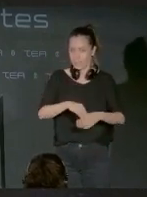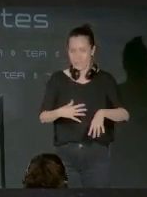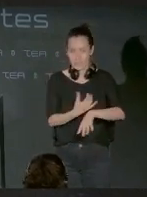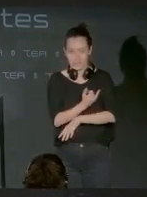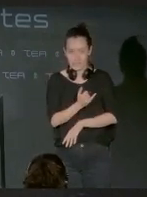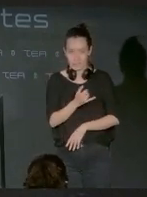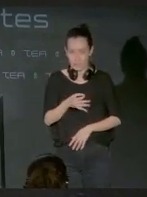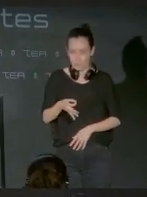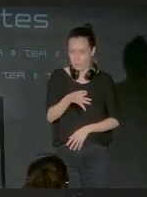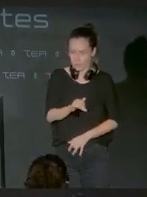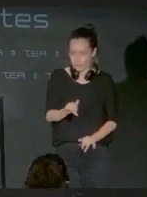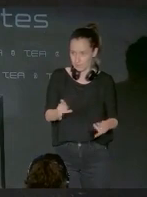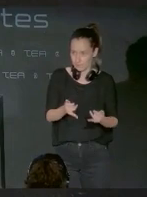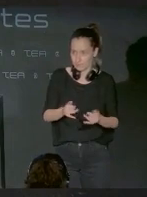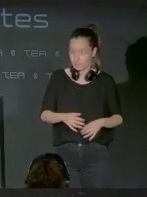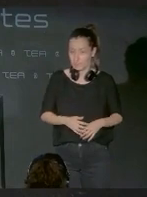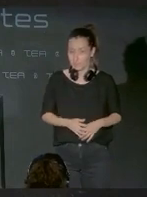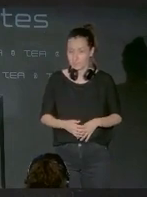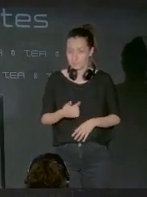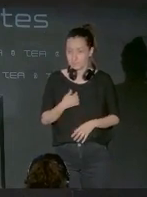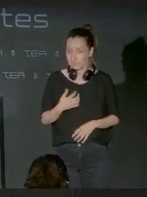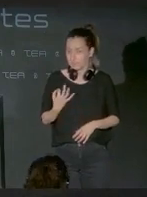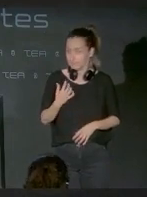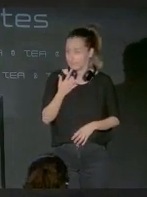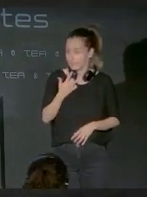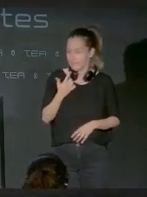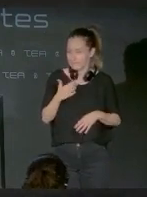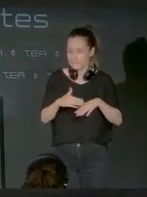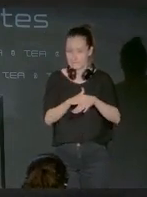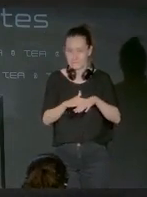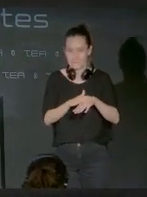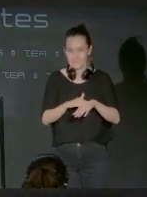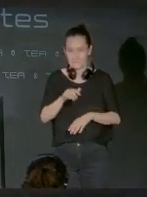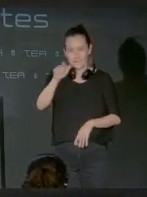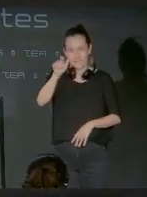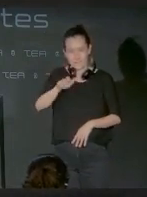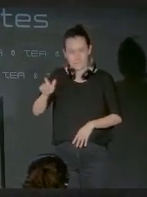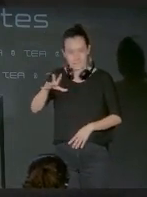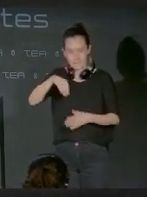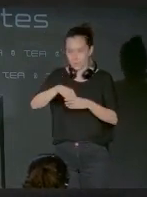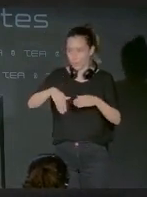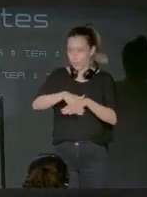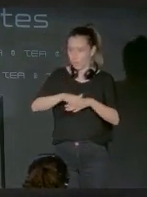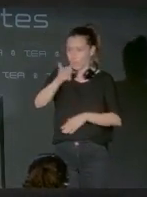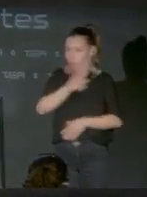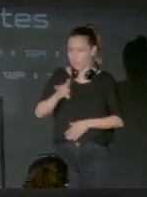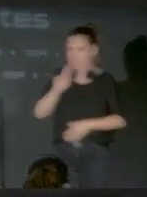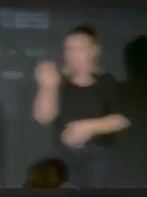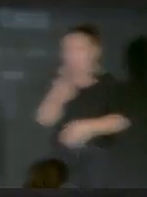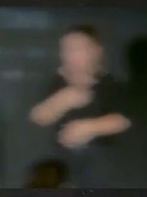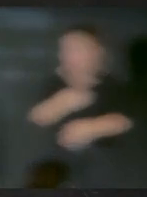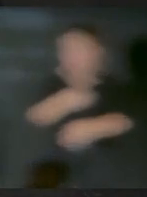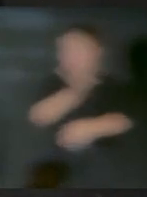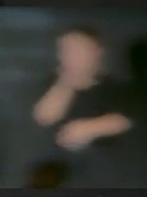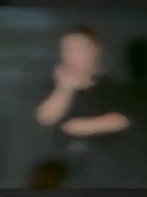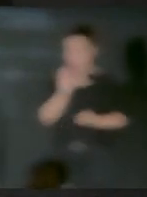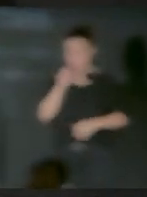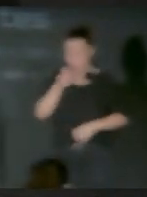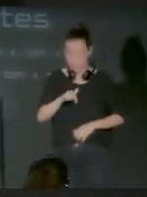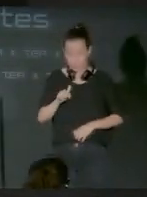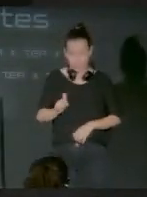que disculpar la no presencia de nadie del gobierno de Canarias precisamente porque se está hoy nombrando